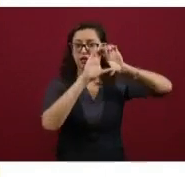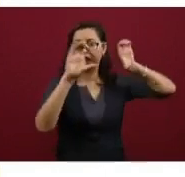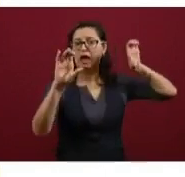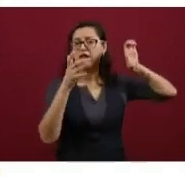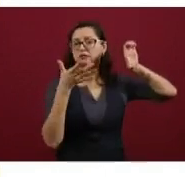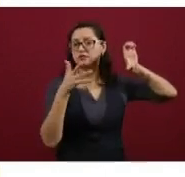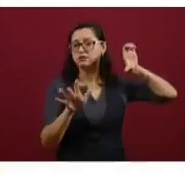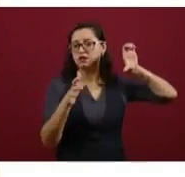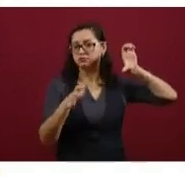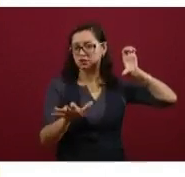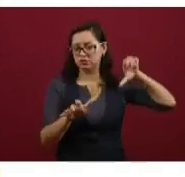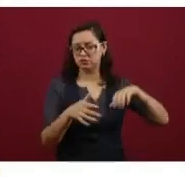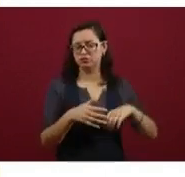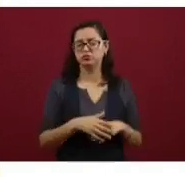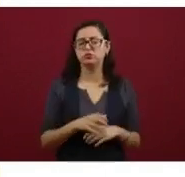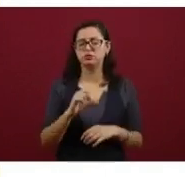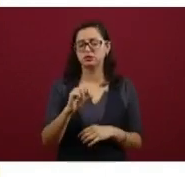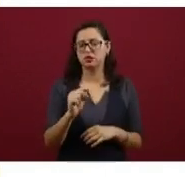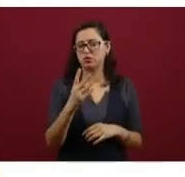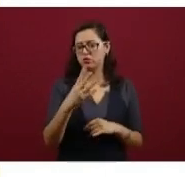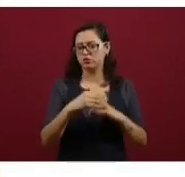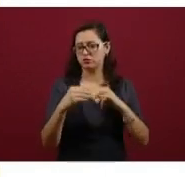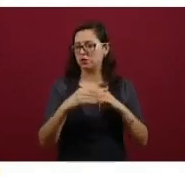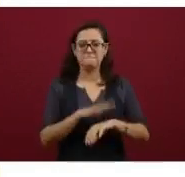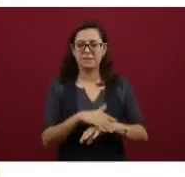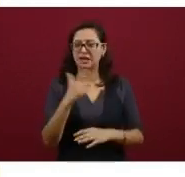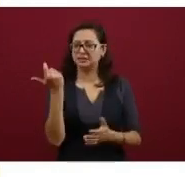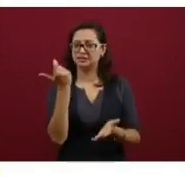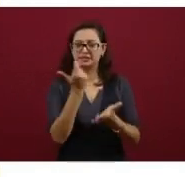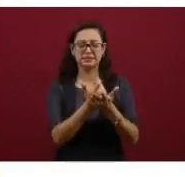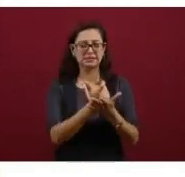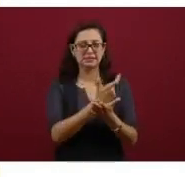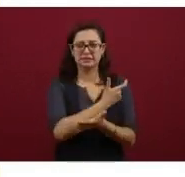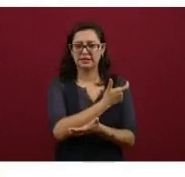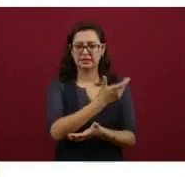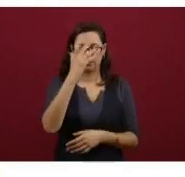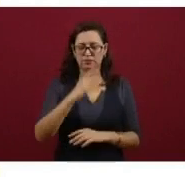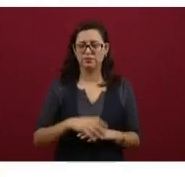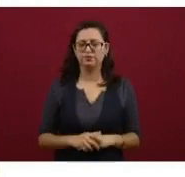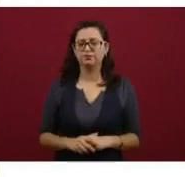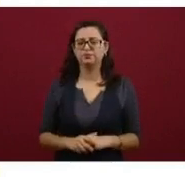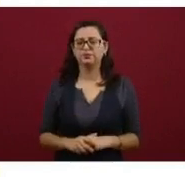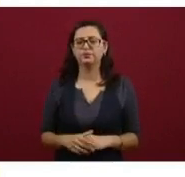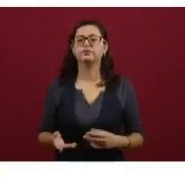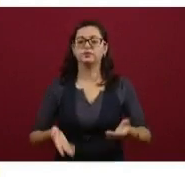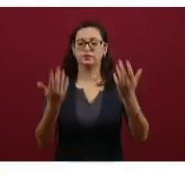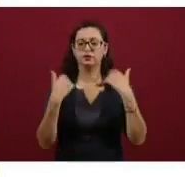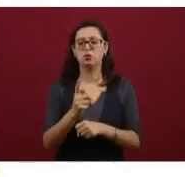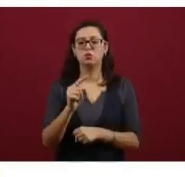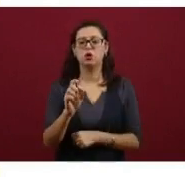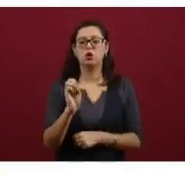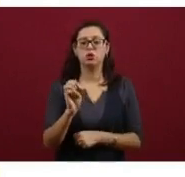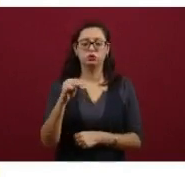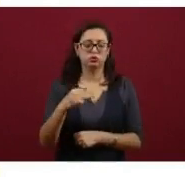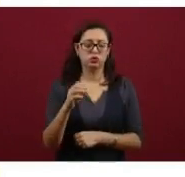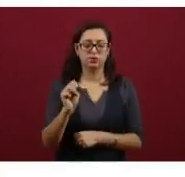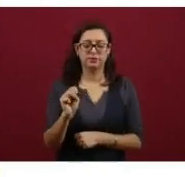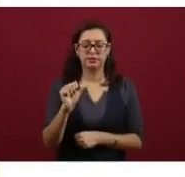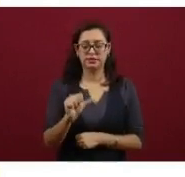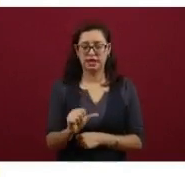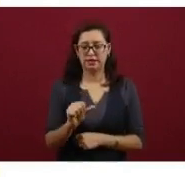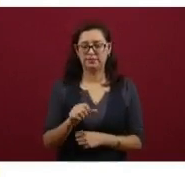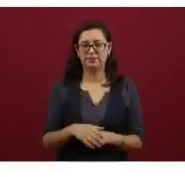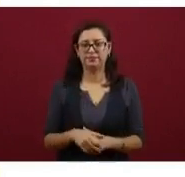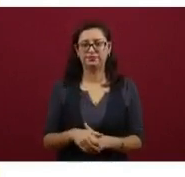con 74 centavos por litro, son los precios más altos del país. Le sigue el grupo Tomsa, que está dando